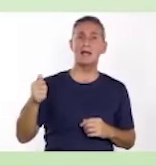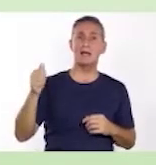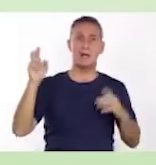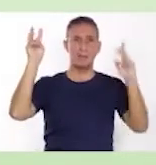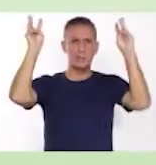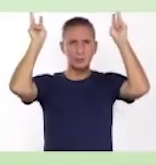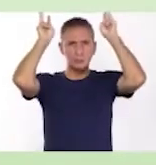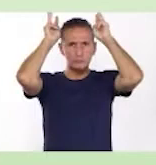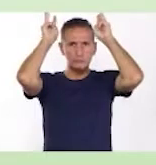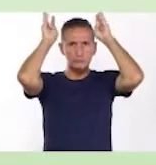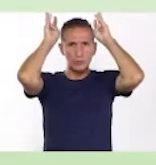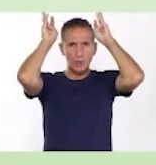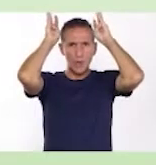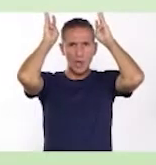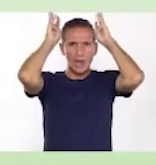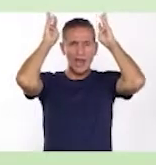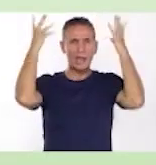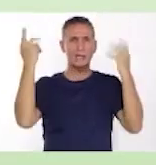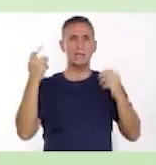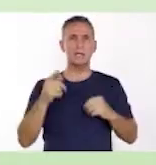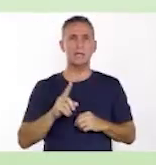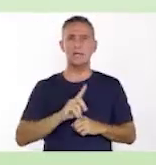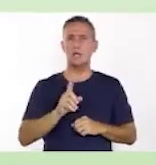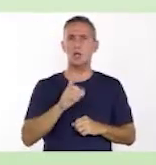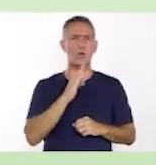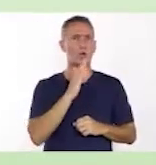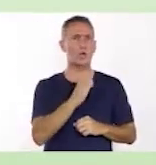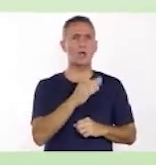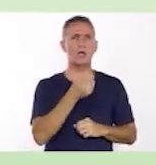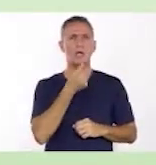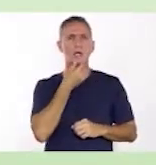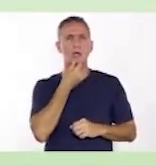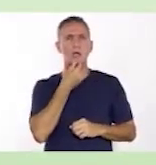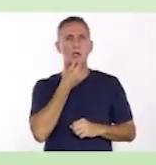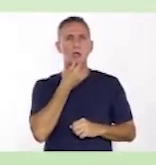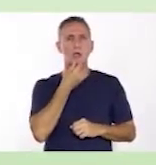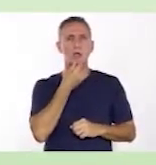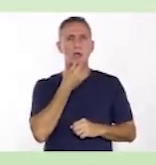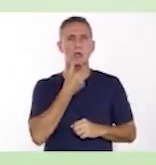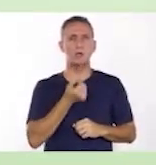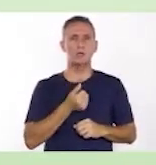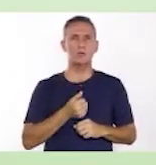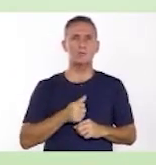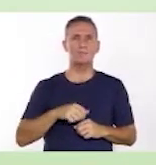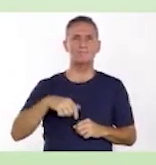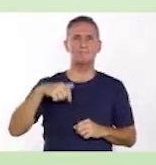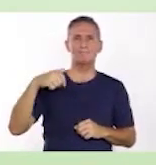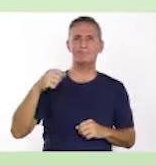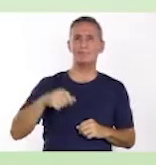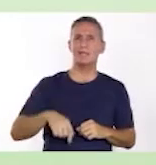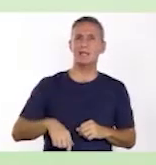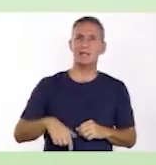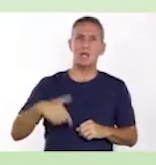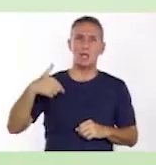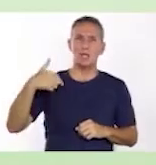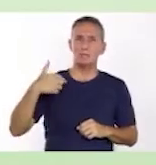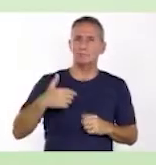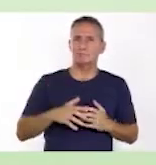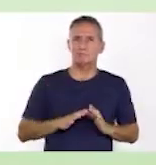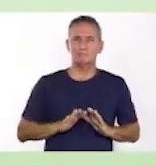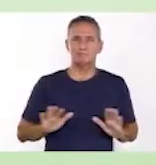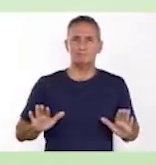de hombres, no respeta la ancianidad, violó el código de conducta, es decir, el